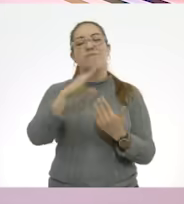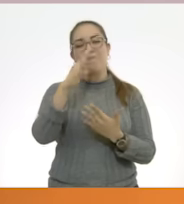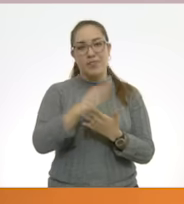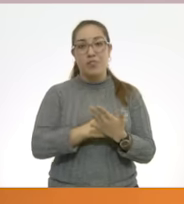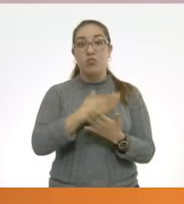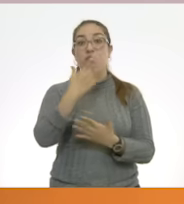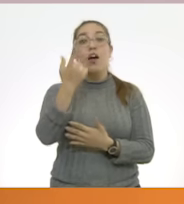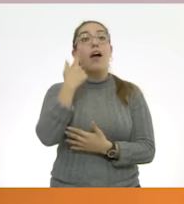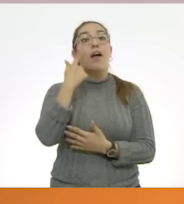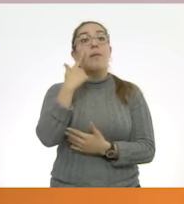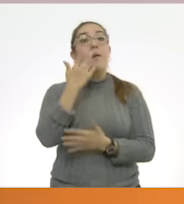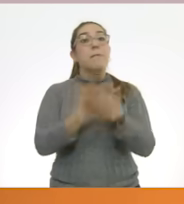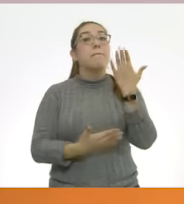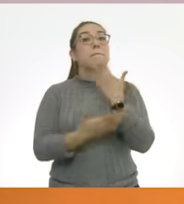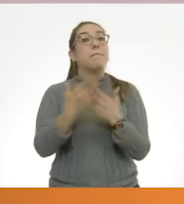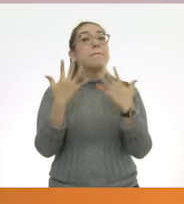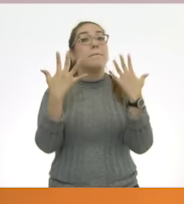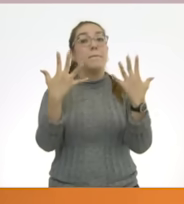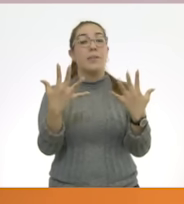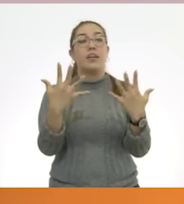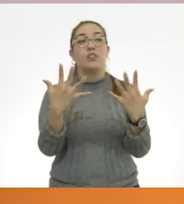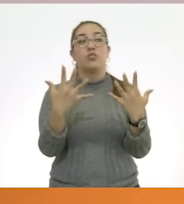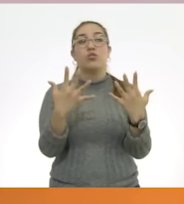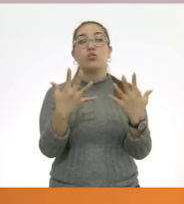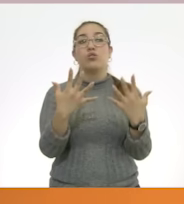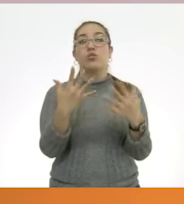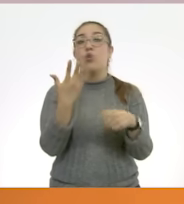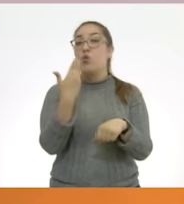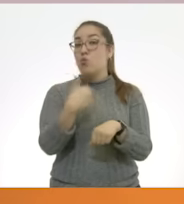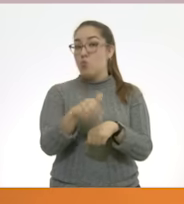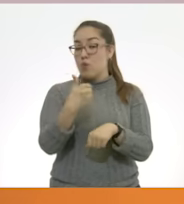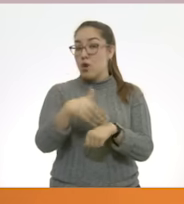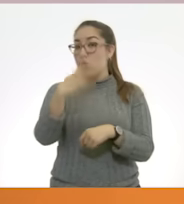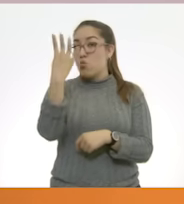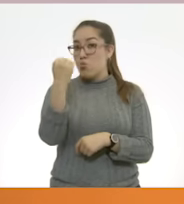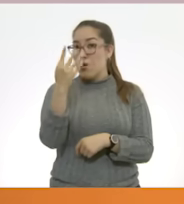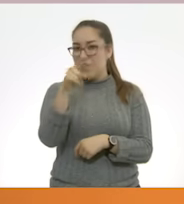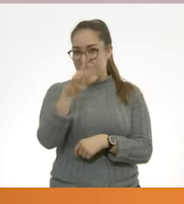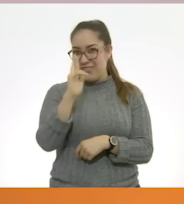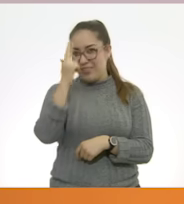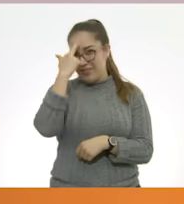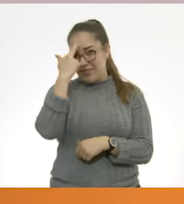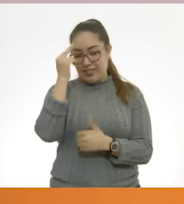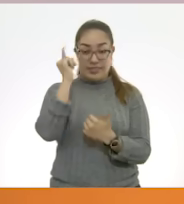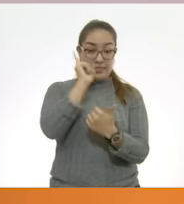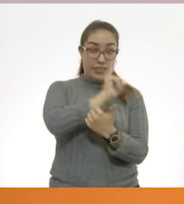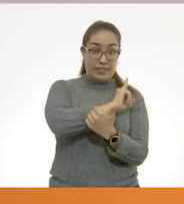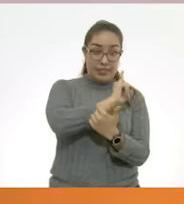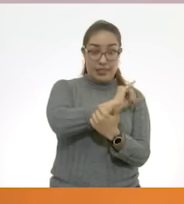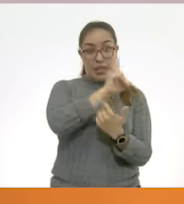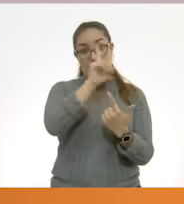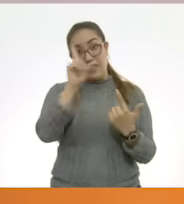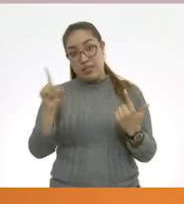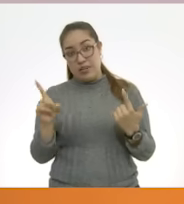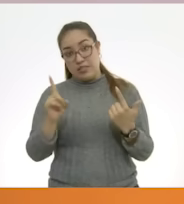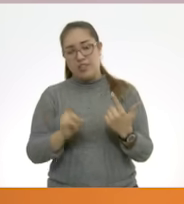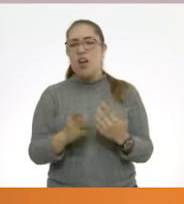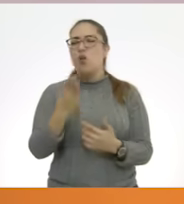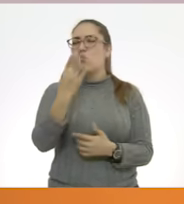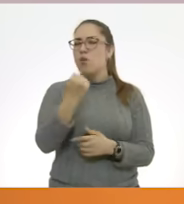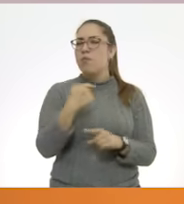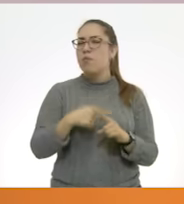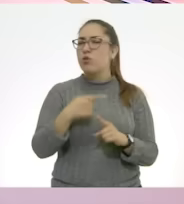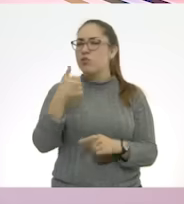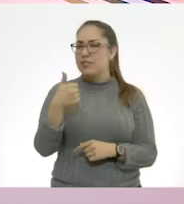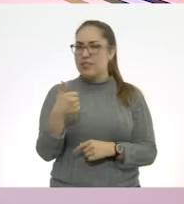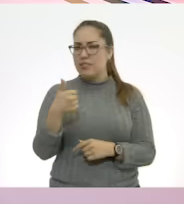Preparen sus manos. Sí. Con el truco del 9. Recuerda, empezamos a contar de izquierda a derecha. Del 1 al 10, si te digo 9 por